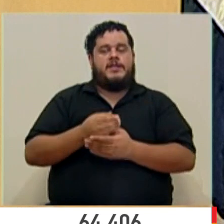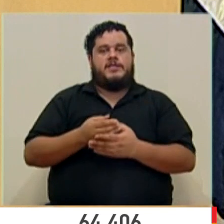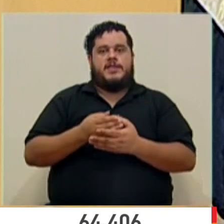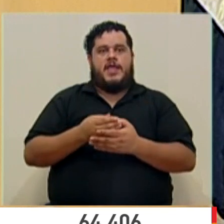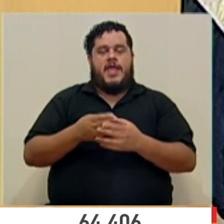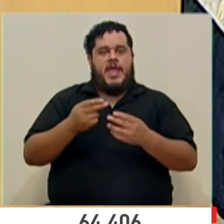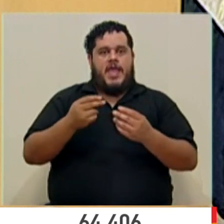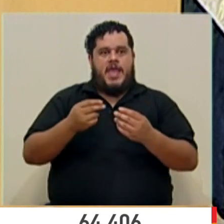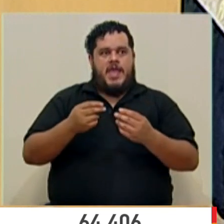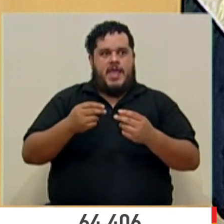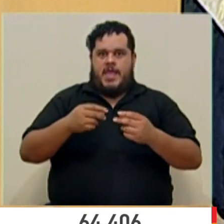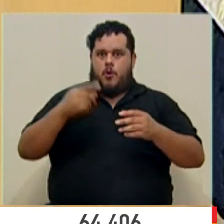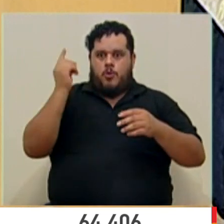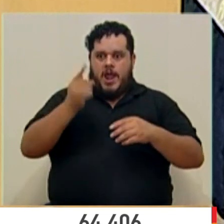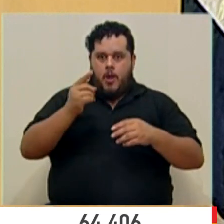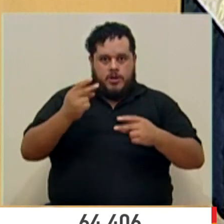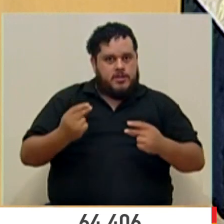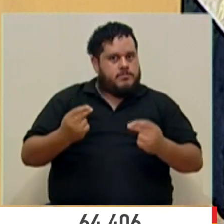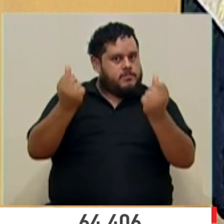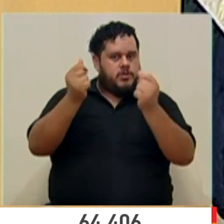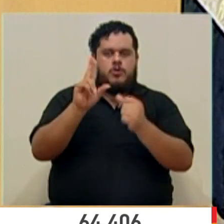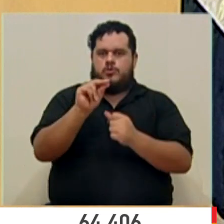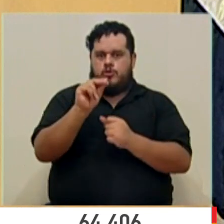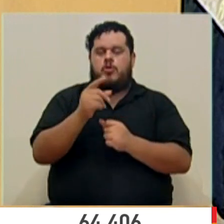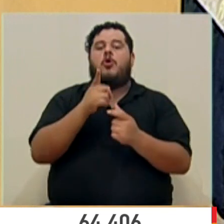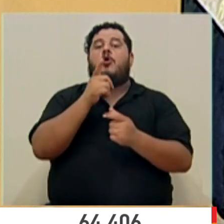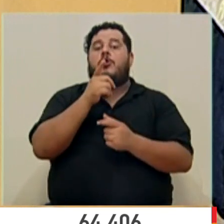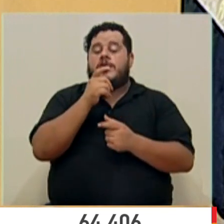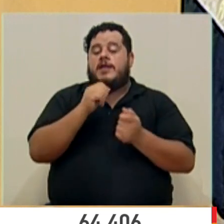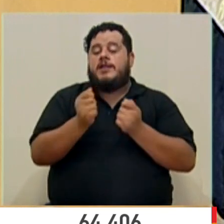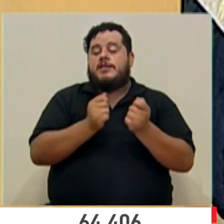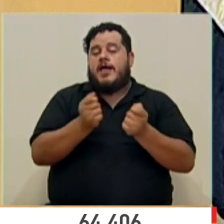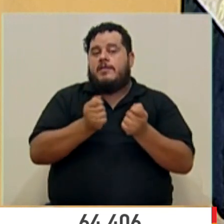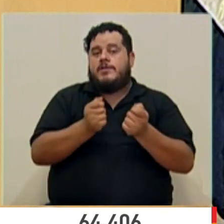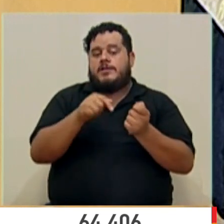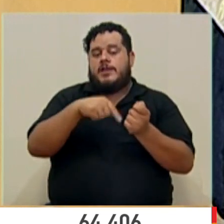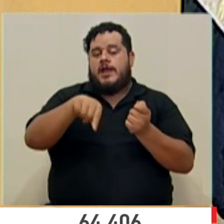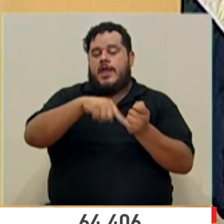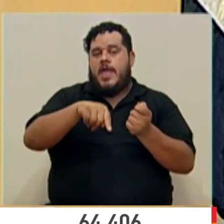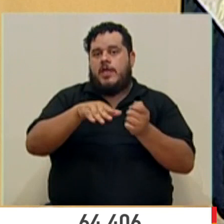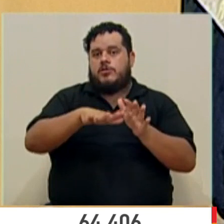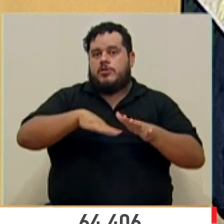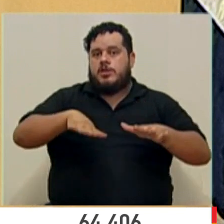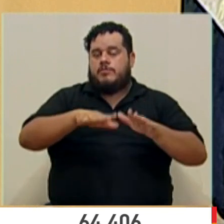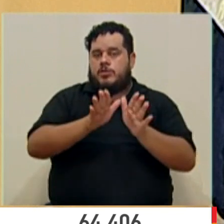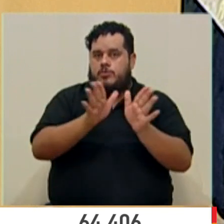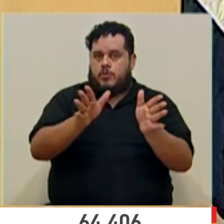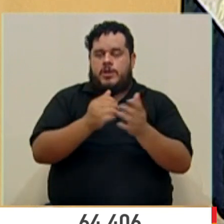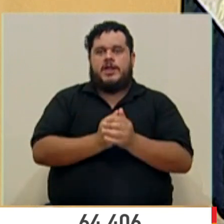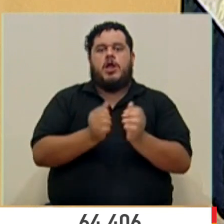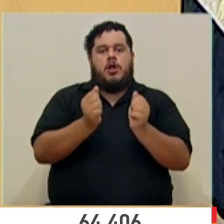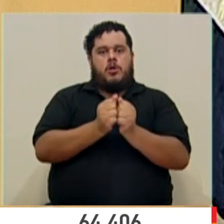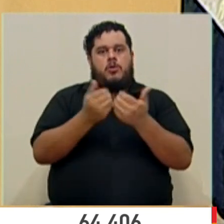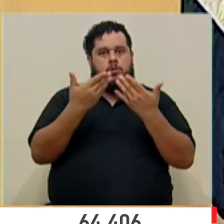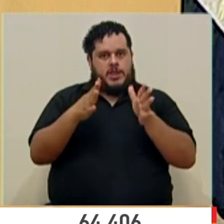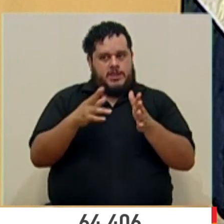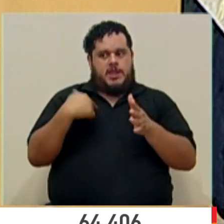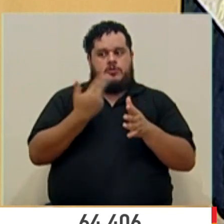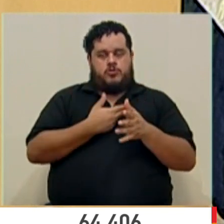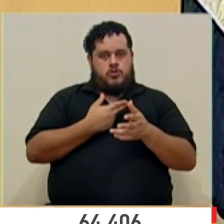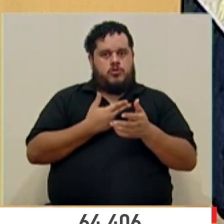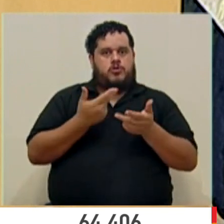acatamiento inmediato. Quienes administran esos espacios públicos tienen que valorar, con lo que ya ha sido